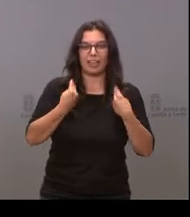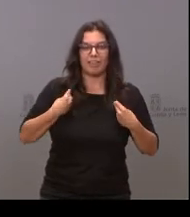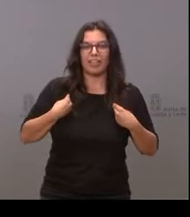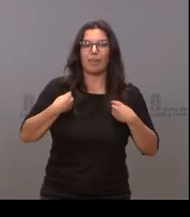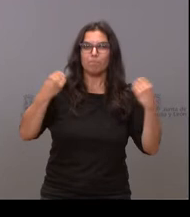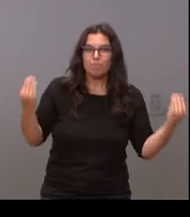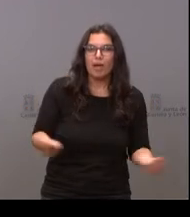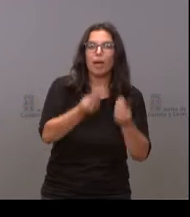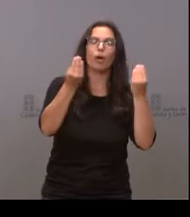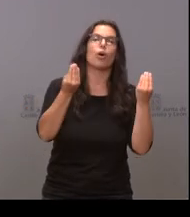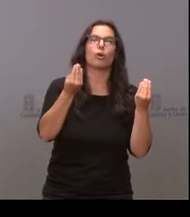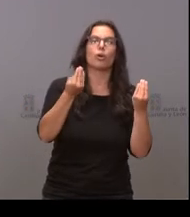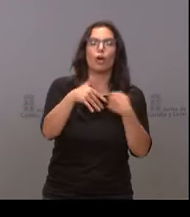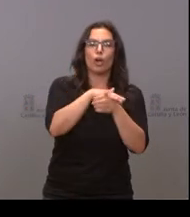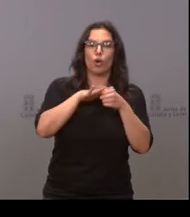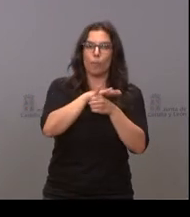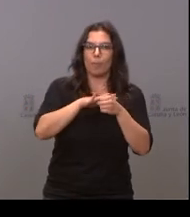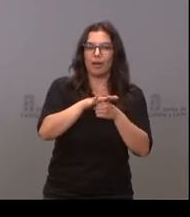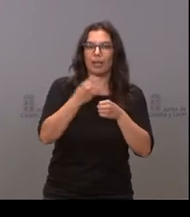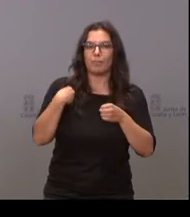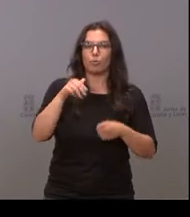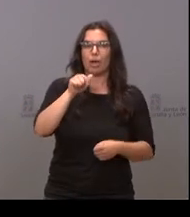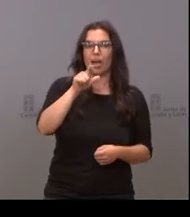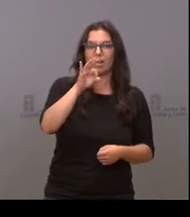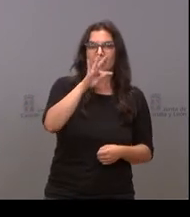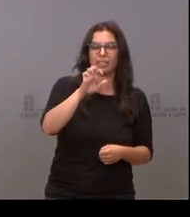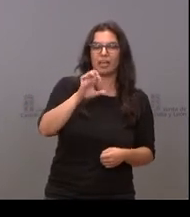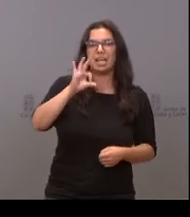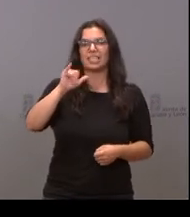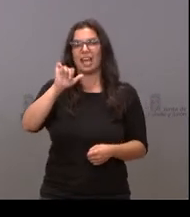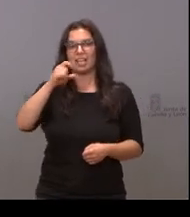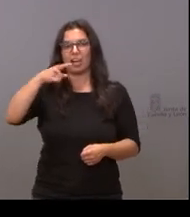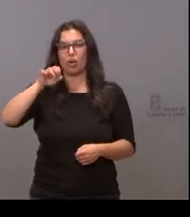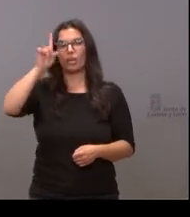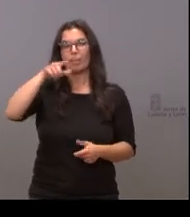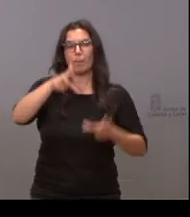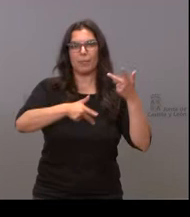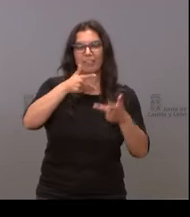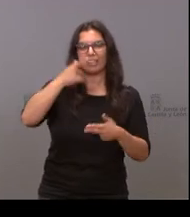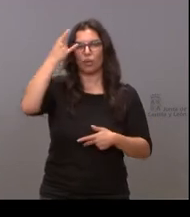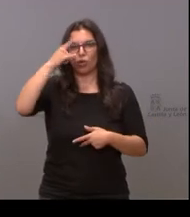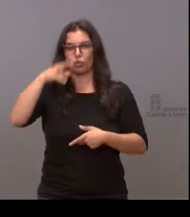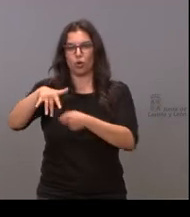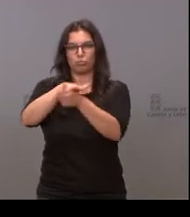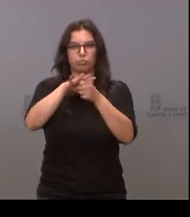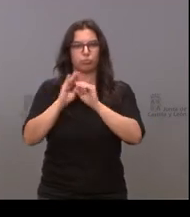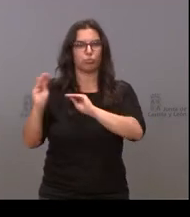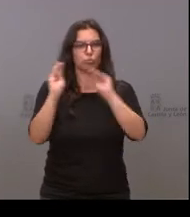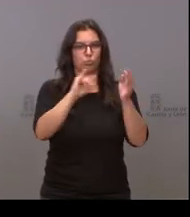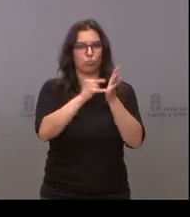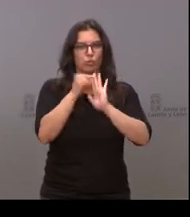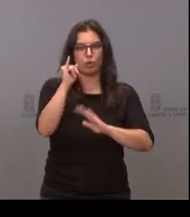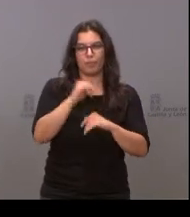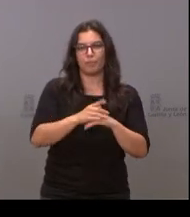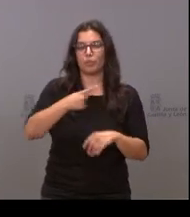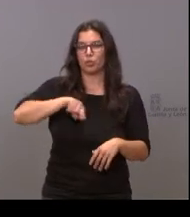además de las comarcas de benavente y todos los días se están desarrollando proyectos pilotos actualmente estamos trabajando proyectos muy diversos